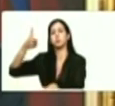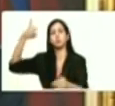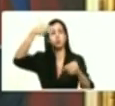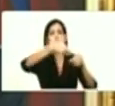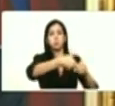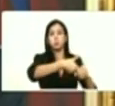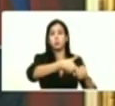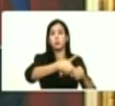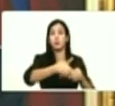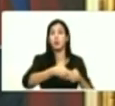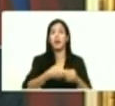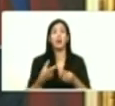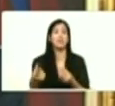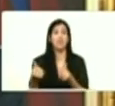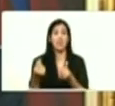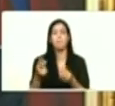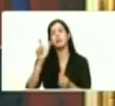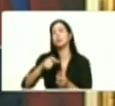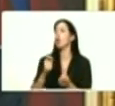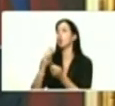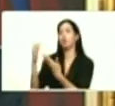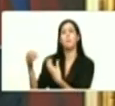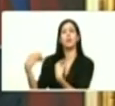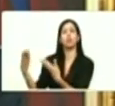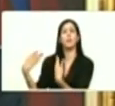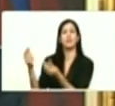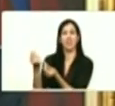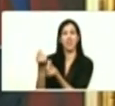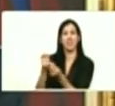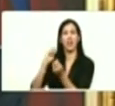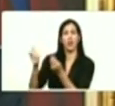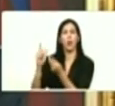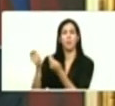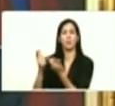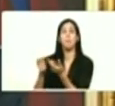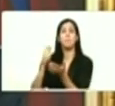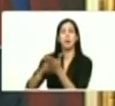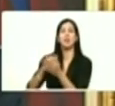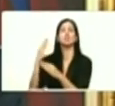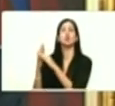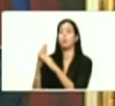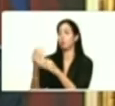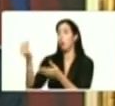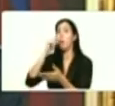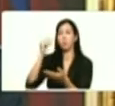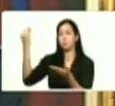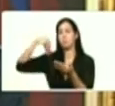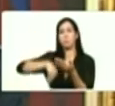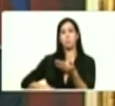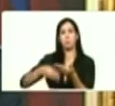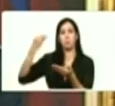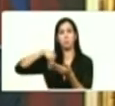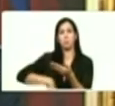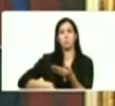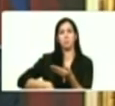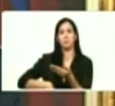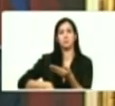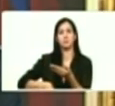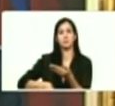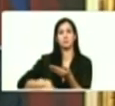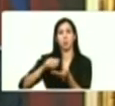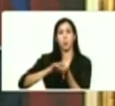quedan con muchísimo más dinero que lo que cada quien paga en la llenada de su tanque